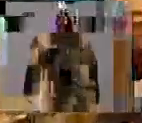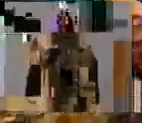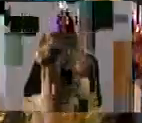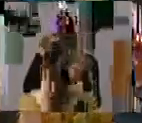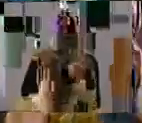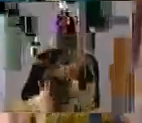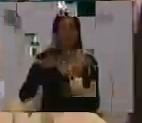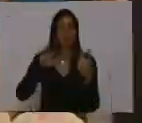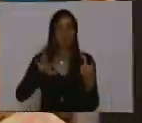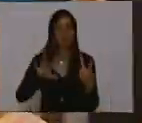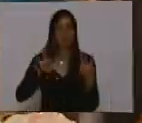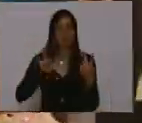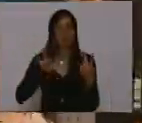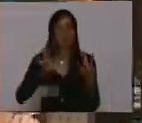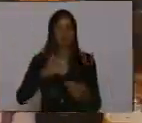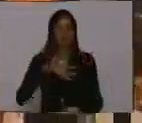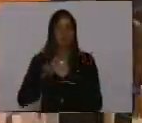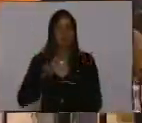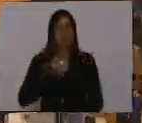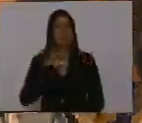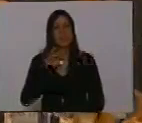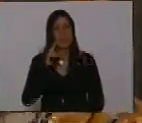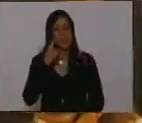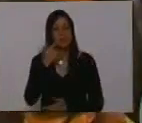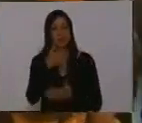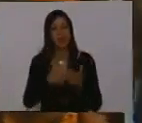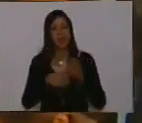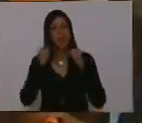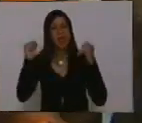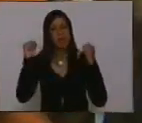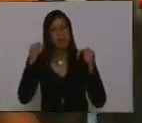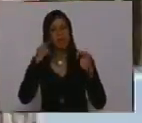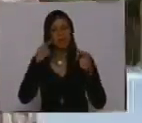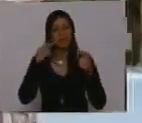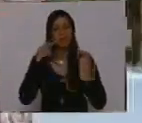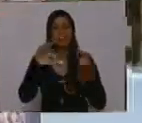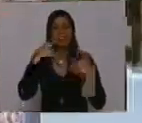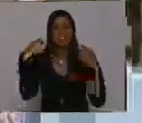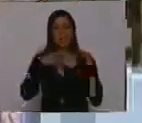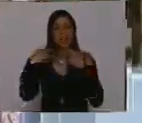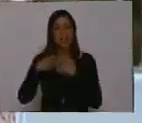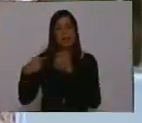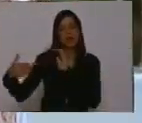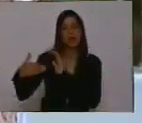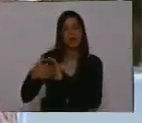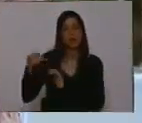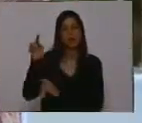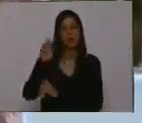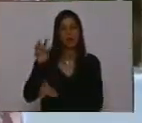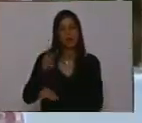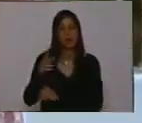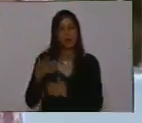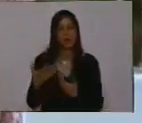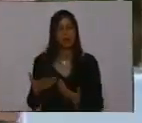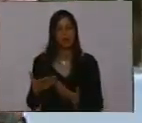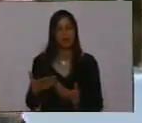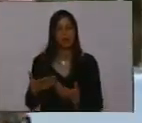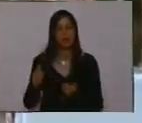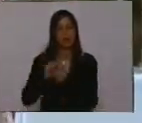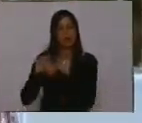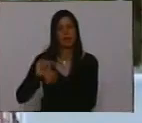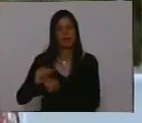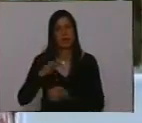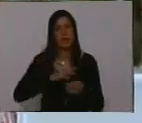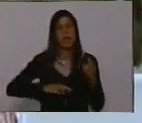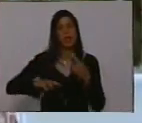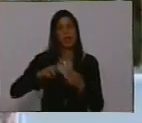iría demasiado", ¿lo recuerdan? Y es que no tenía otra forma el enemigo de la revolución bolivariana, el enemigo del pueblo, de acabar con la revolución.